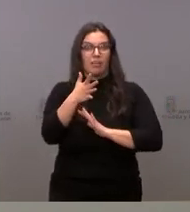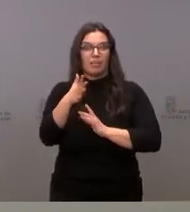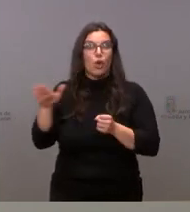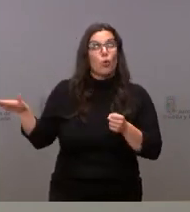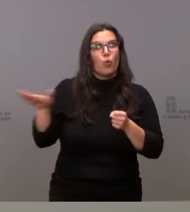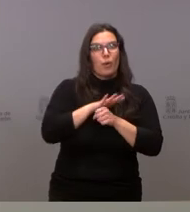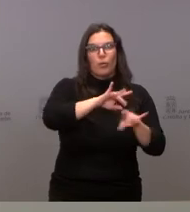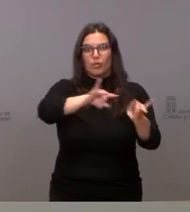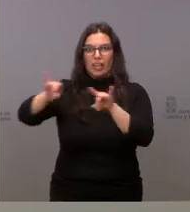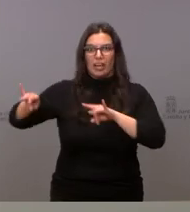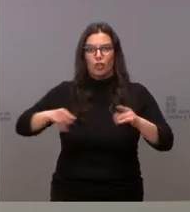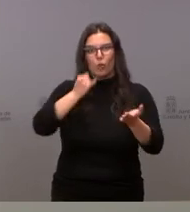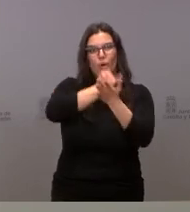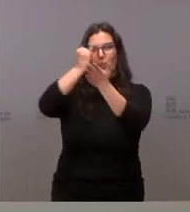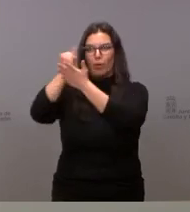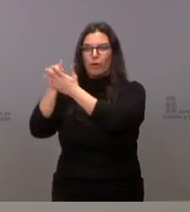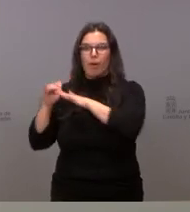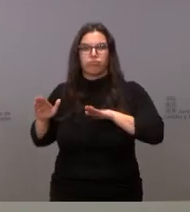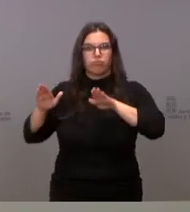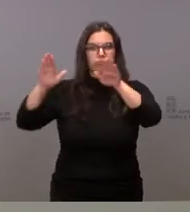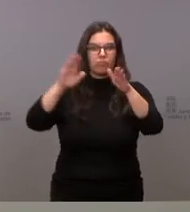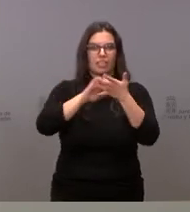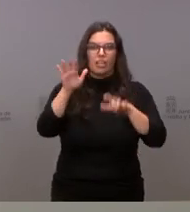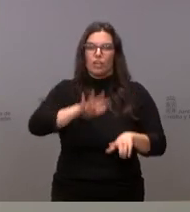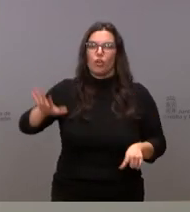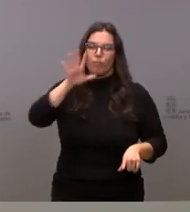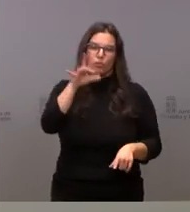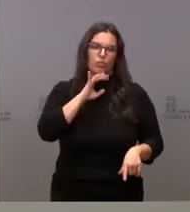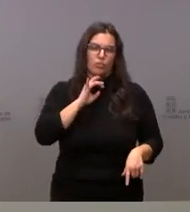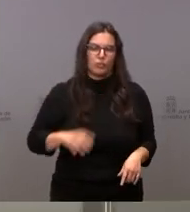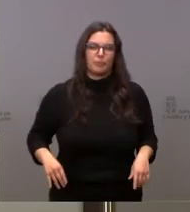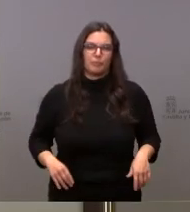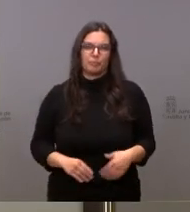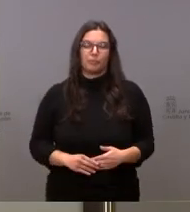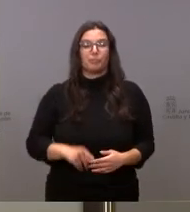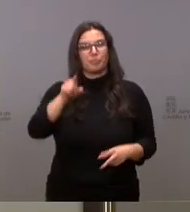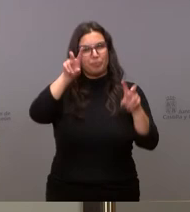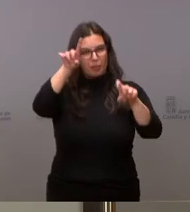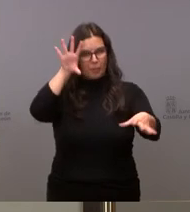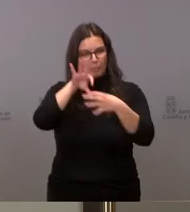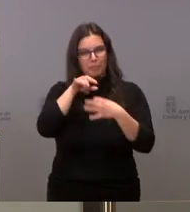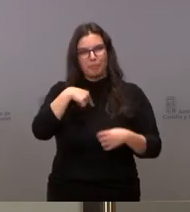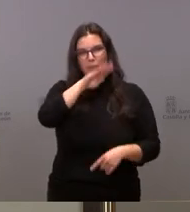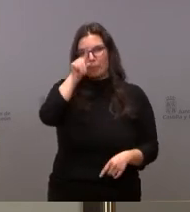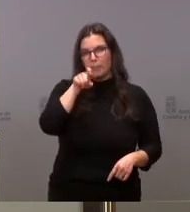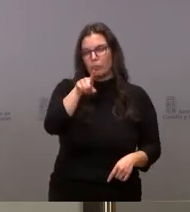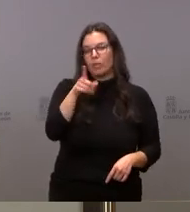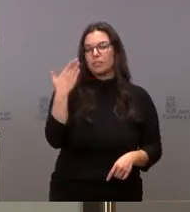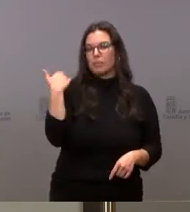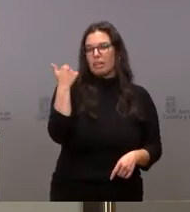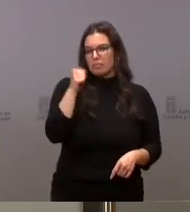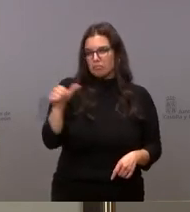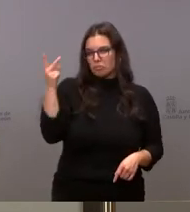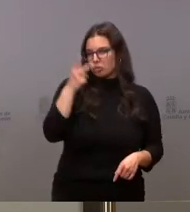modo simultáneo a muchas partes de la comunidad y sí que estamos satisfechos con el relacionado con esto hace unas no sé si para la semana anterior o la anterior